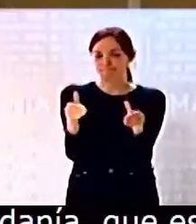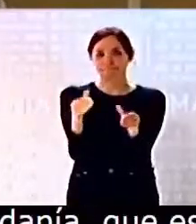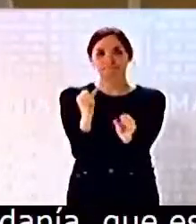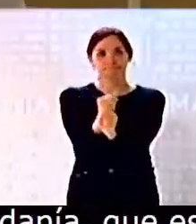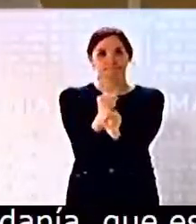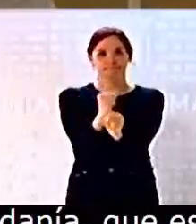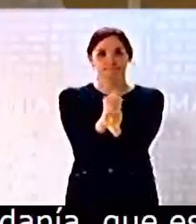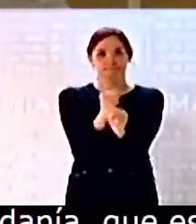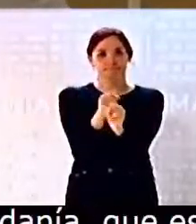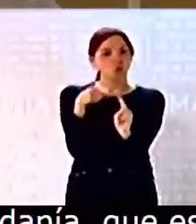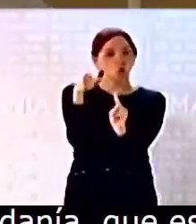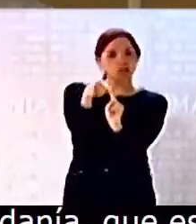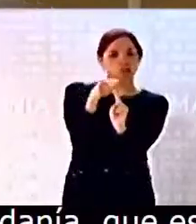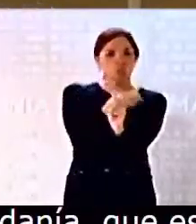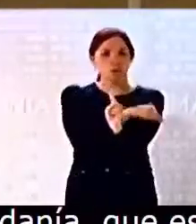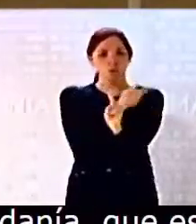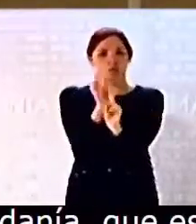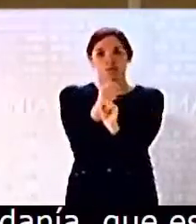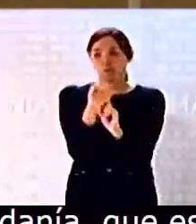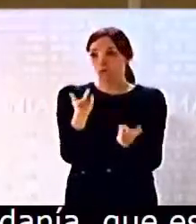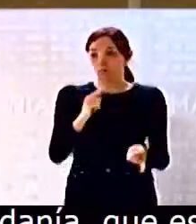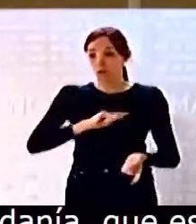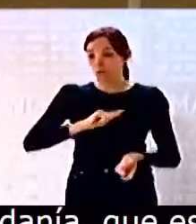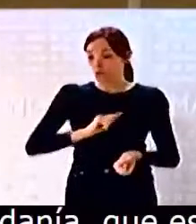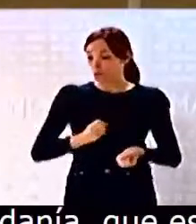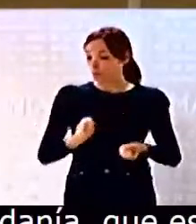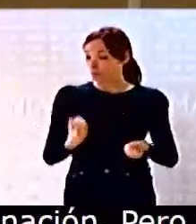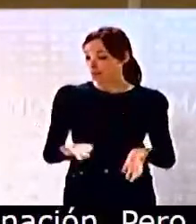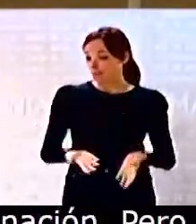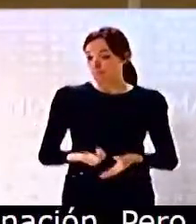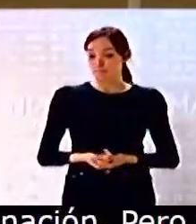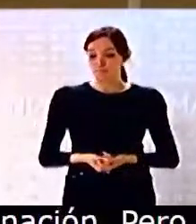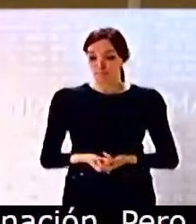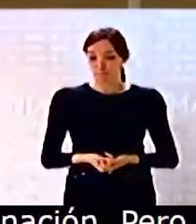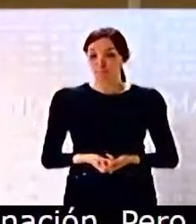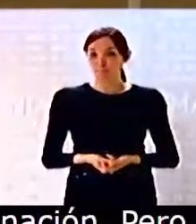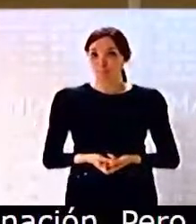objetivos de vacunación. Pero me encuentro bien,